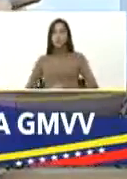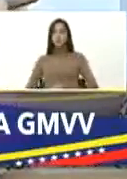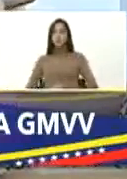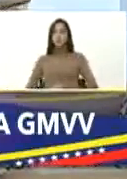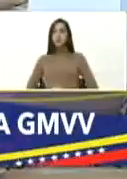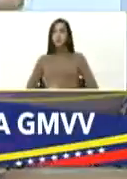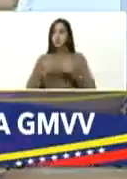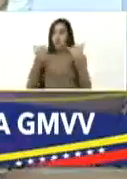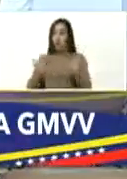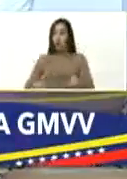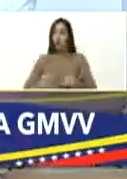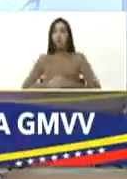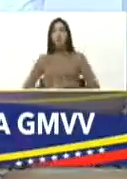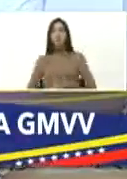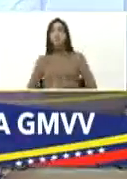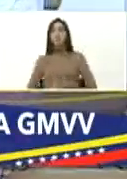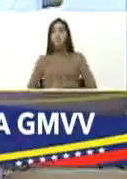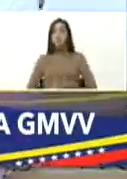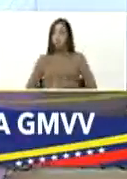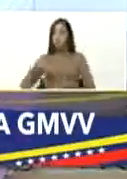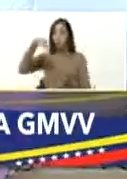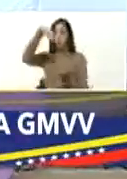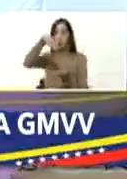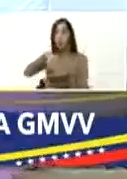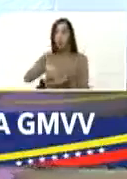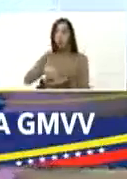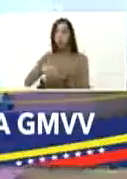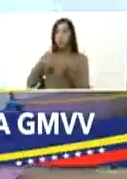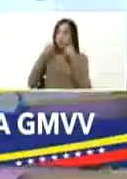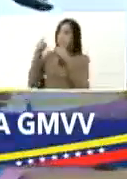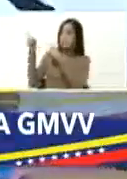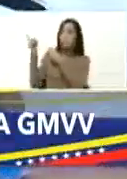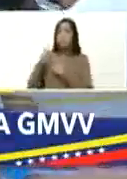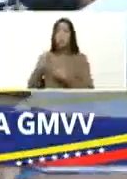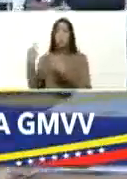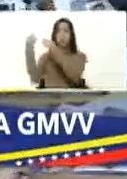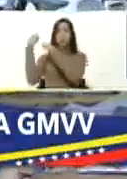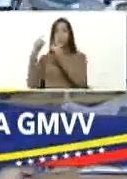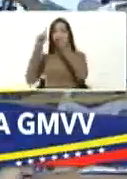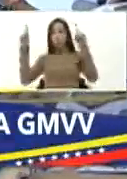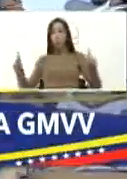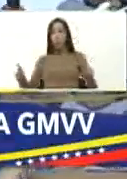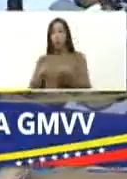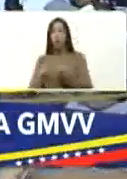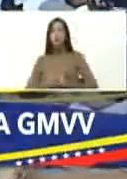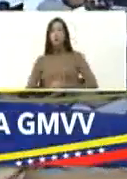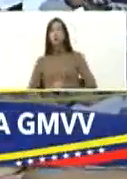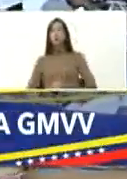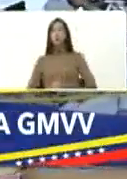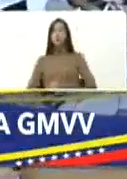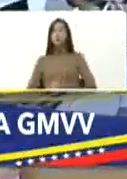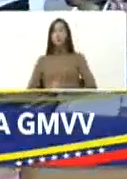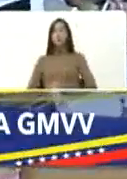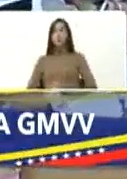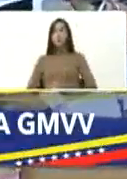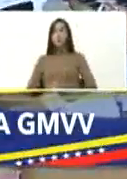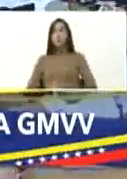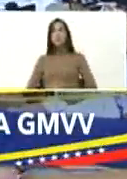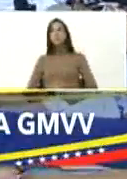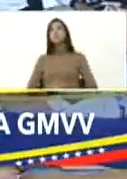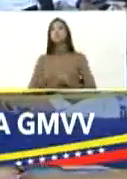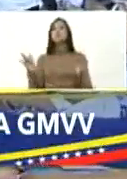Y ahora, aquí estoy de pie, miren, este cuadro tan bonito. Aquí estoy de pie. Y le doy